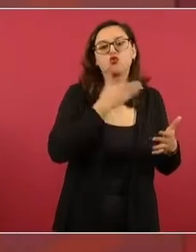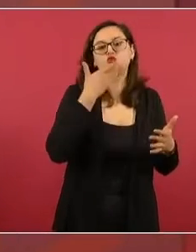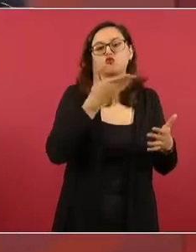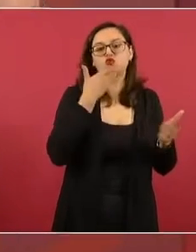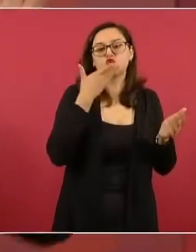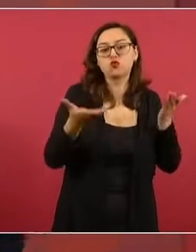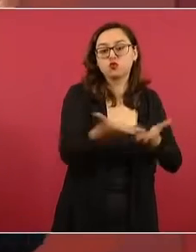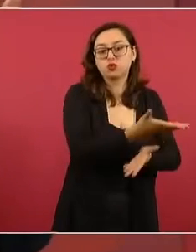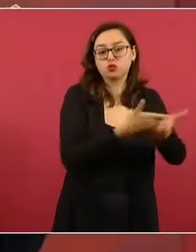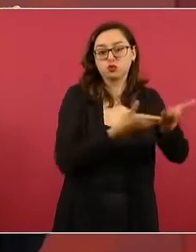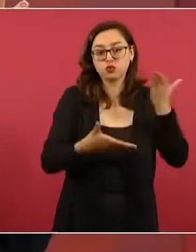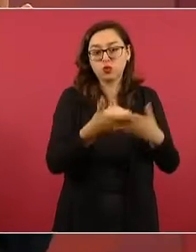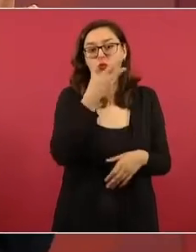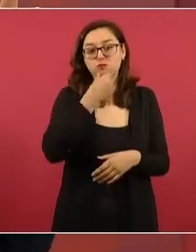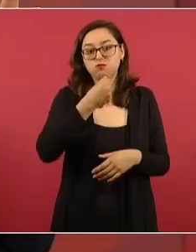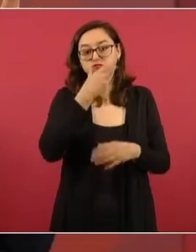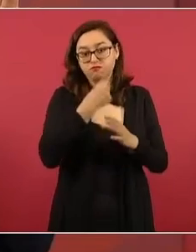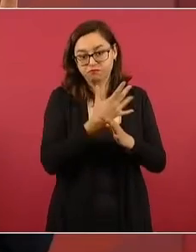Dice dos cosas,